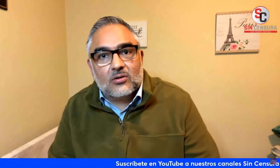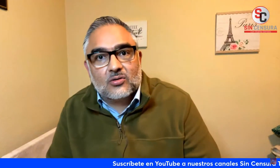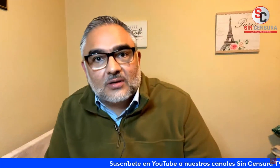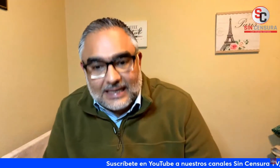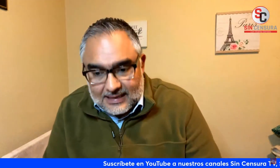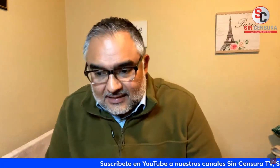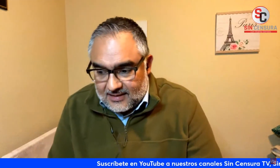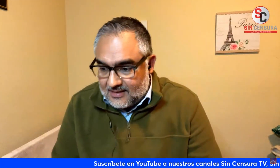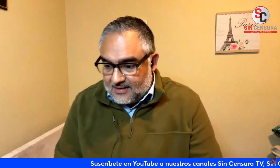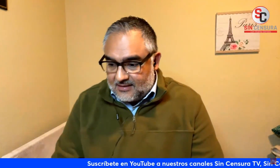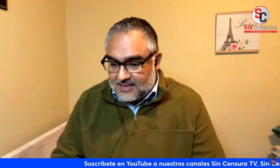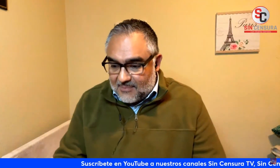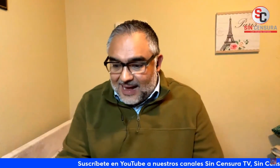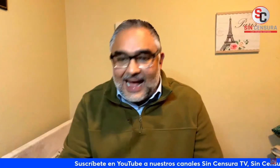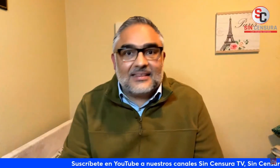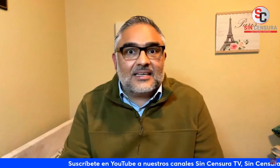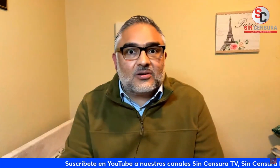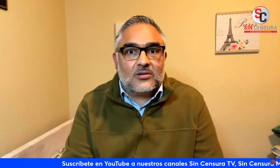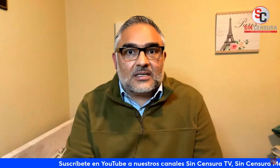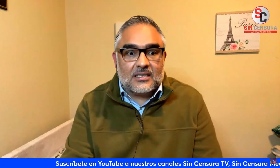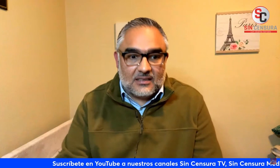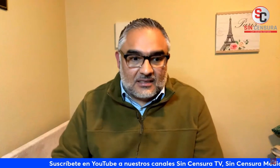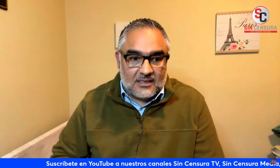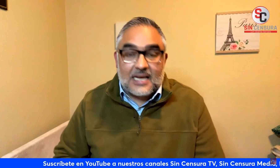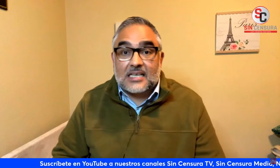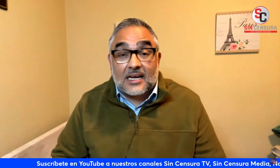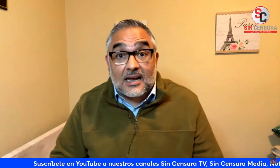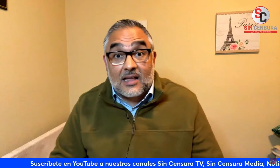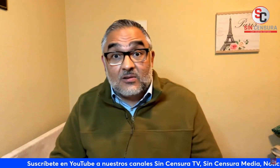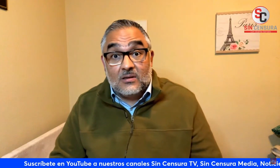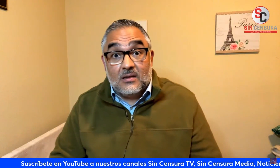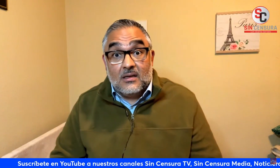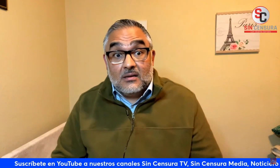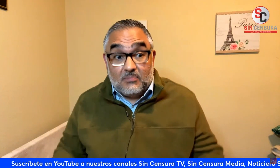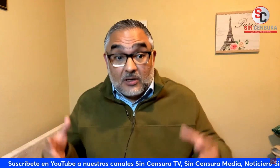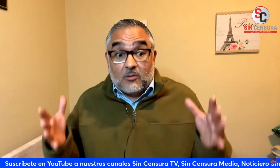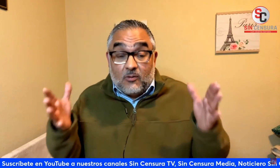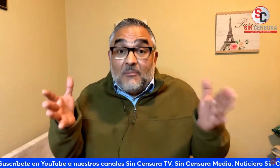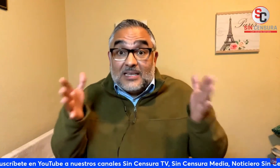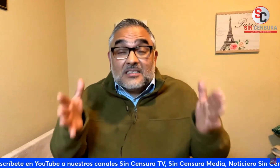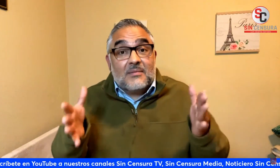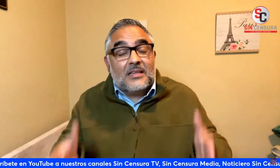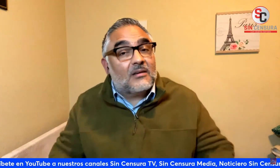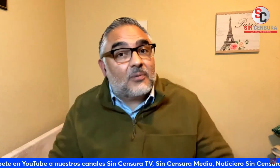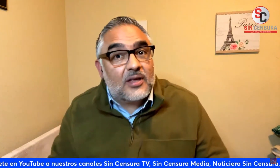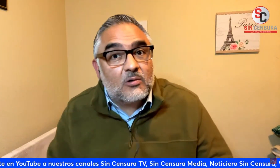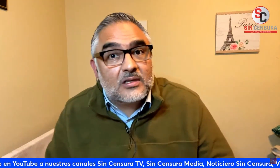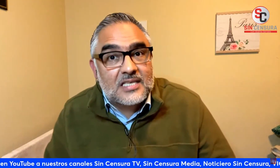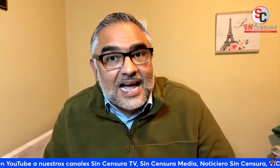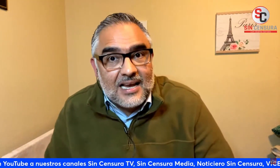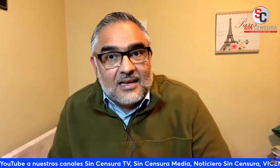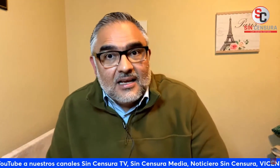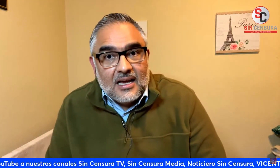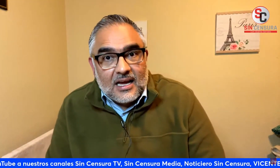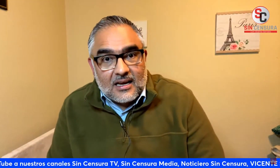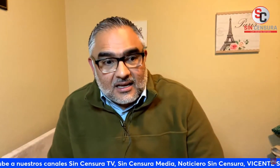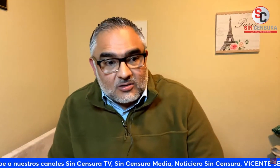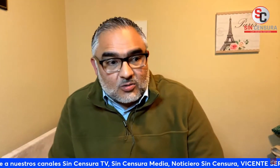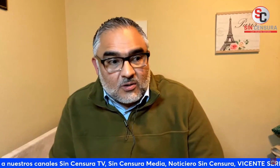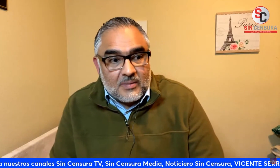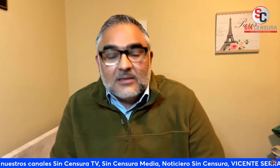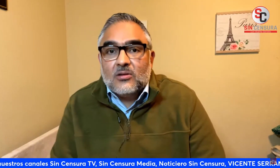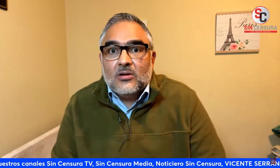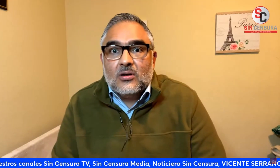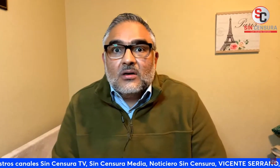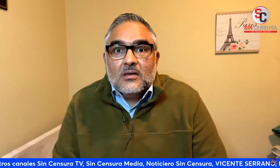no quiero sonar dramático ni exagerado, pero fue precisamente el Poder Judicial el que